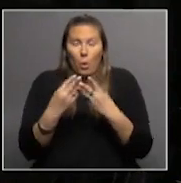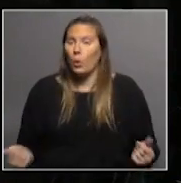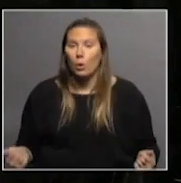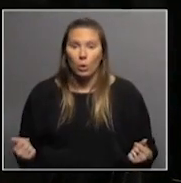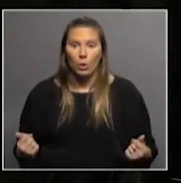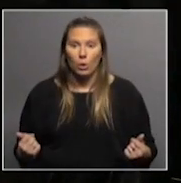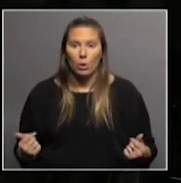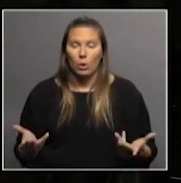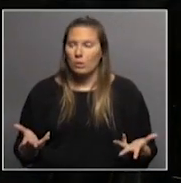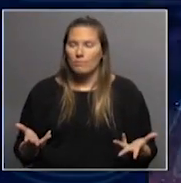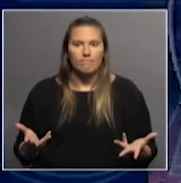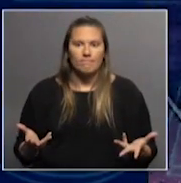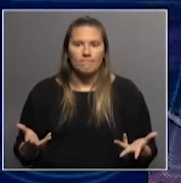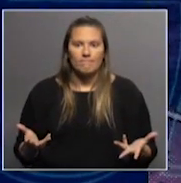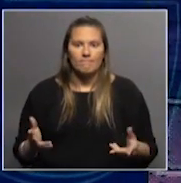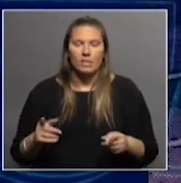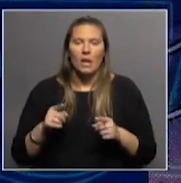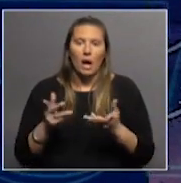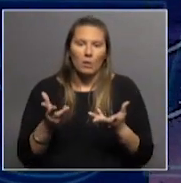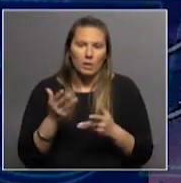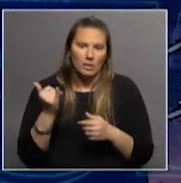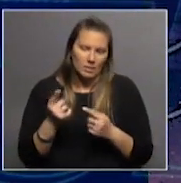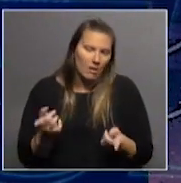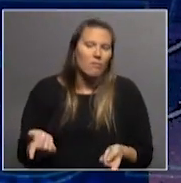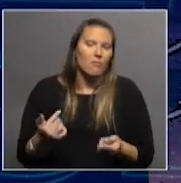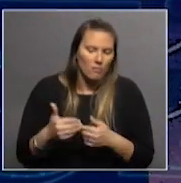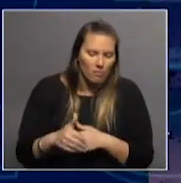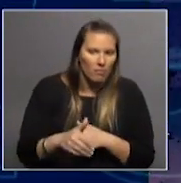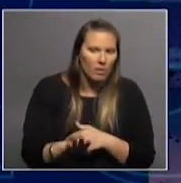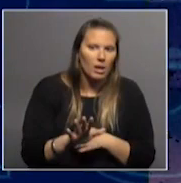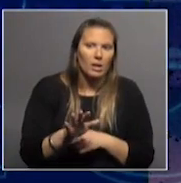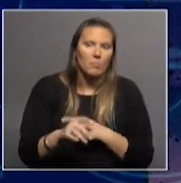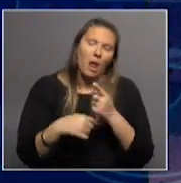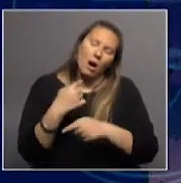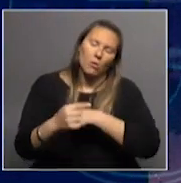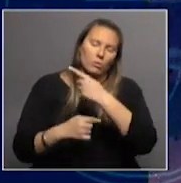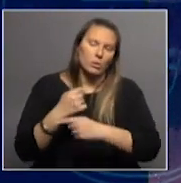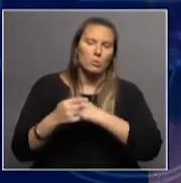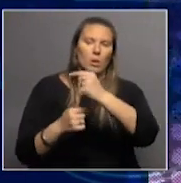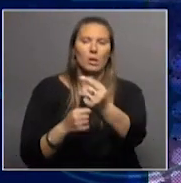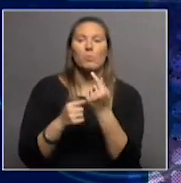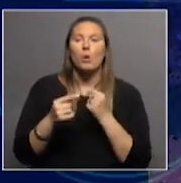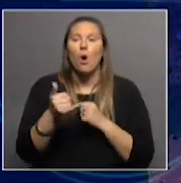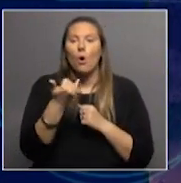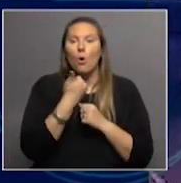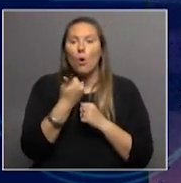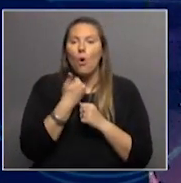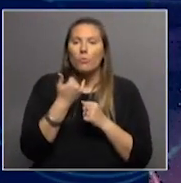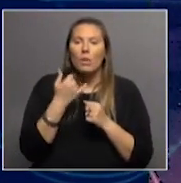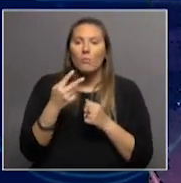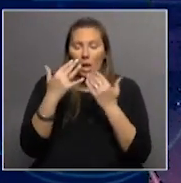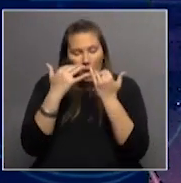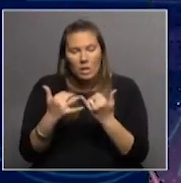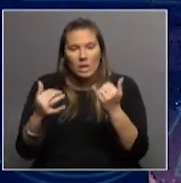nuevamente pero bueno ahora sí ahora se viene y para qué se vienen para seguir bueno contarme un poco cómo va a ser el show de